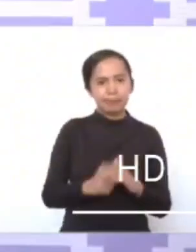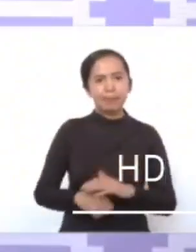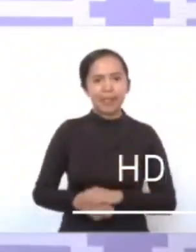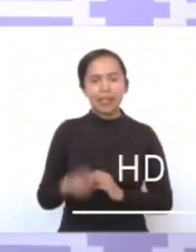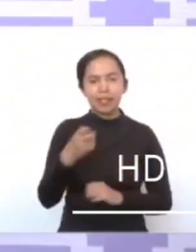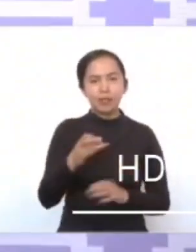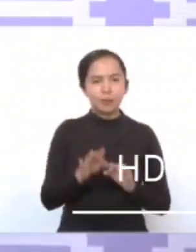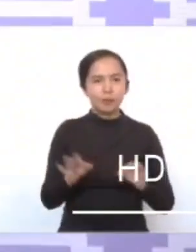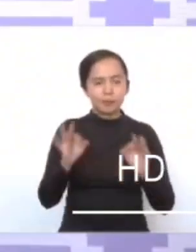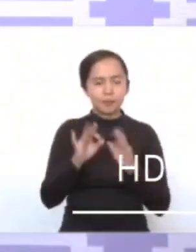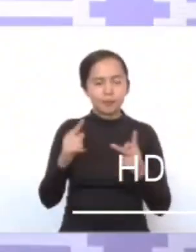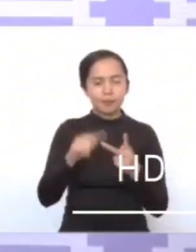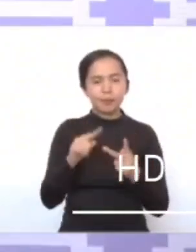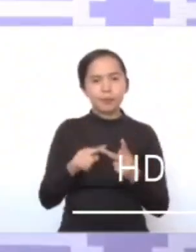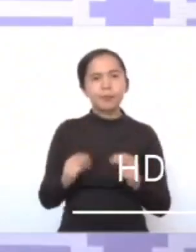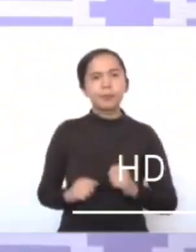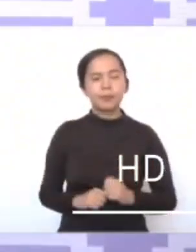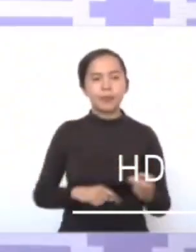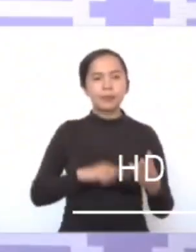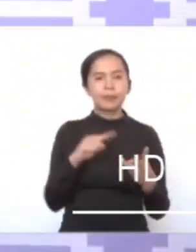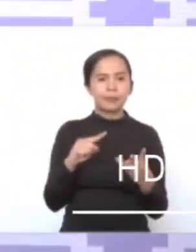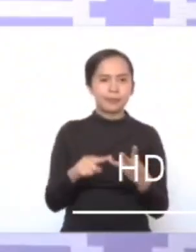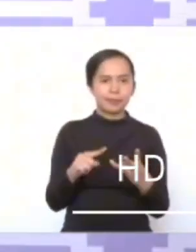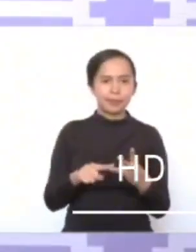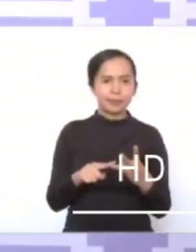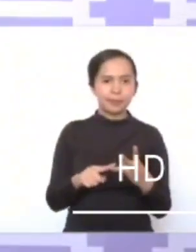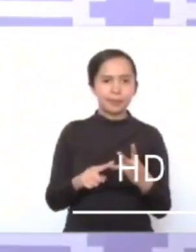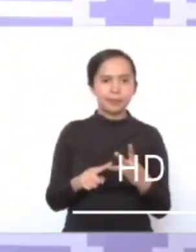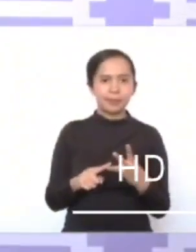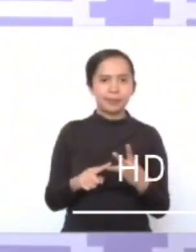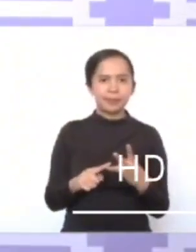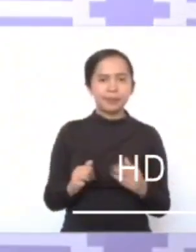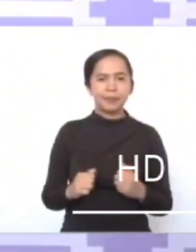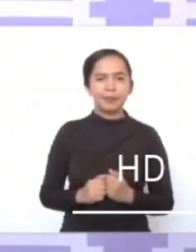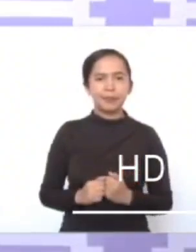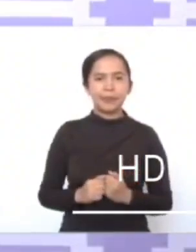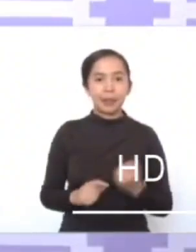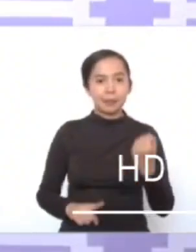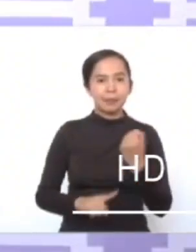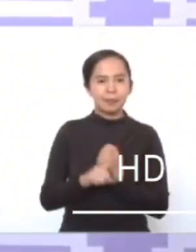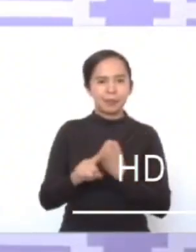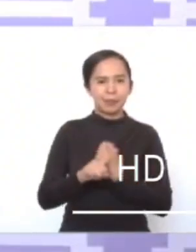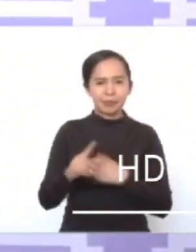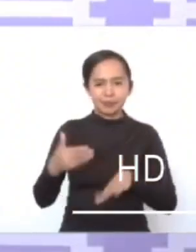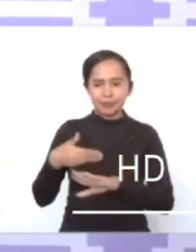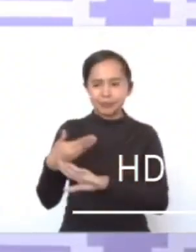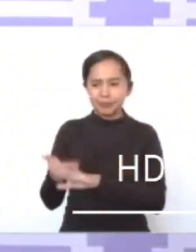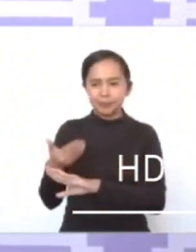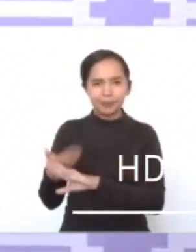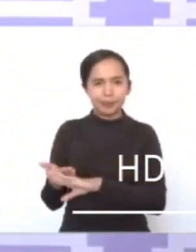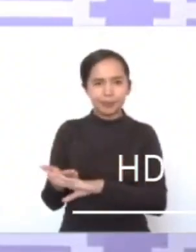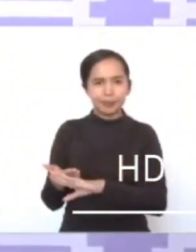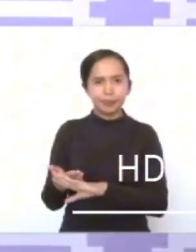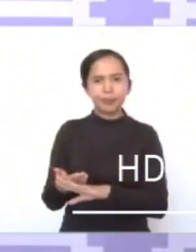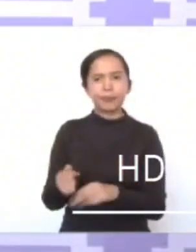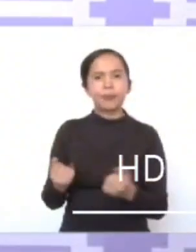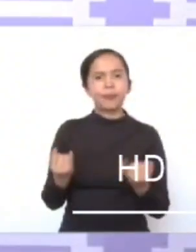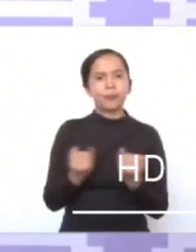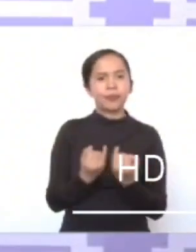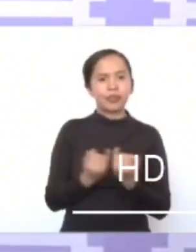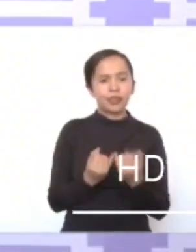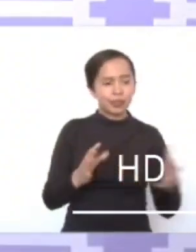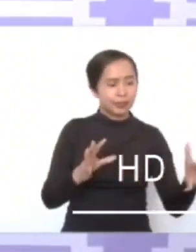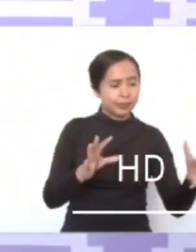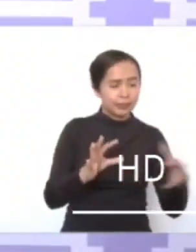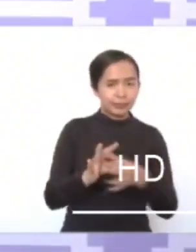quiero subrayar. El tercero, en cuanto a las agresiones, en cuanto a las